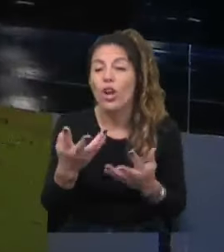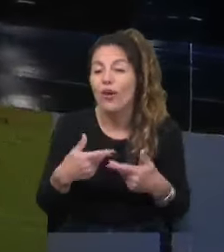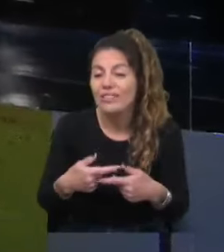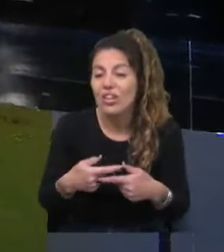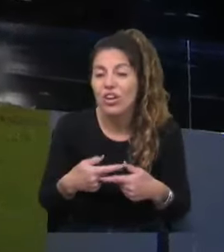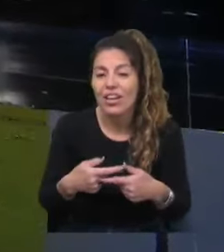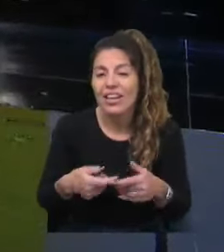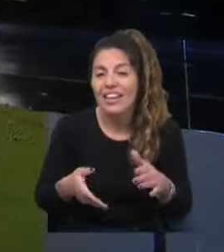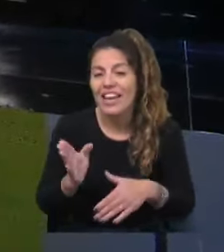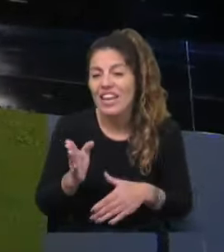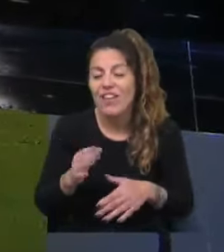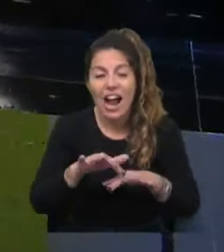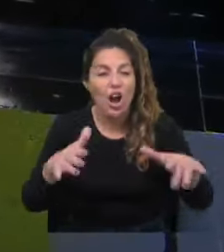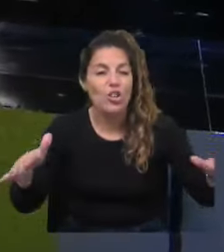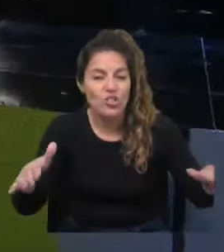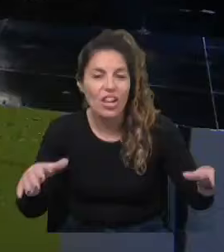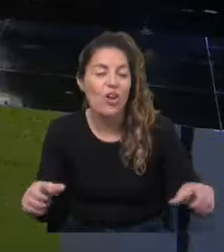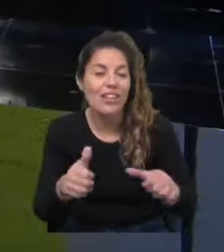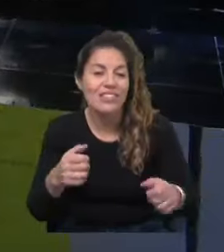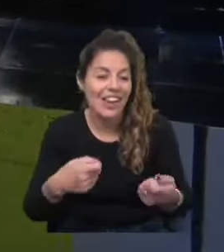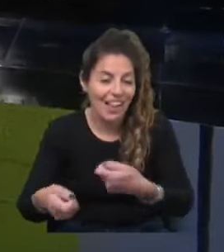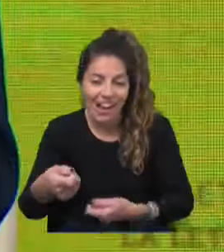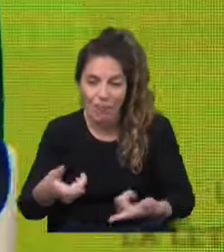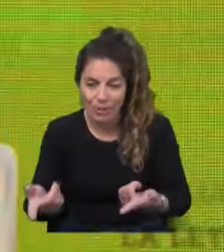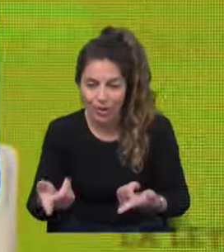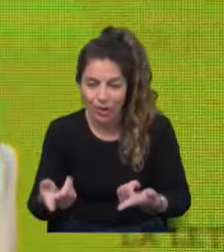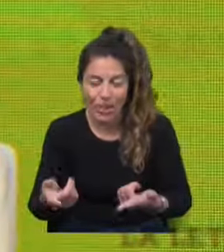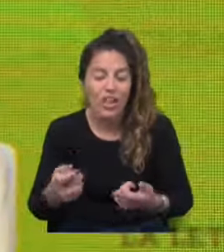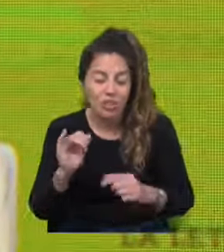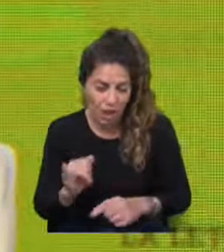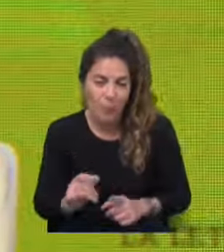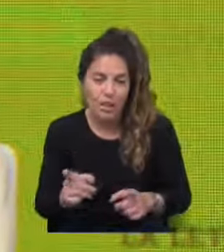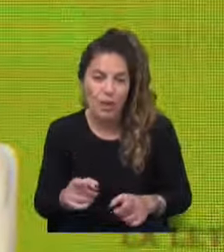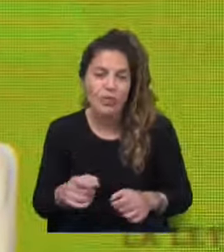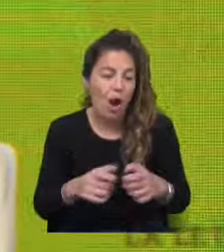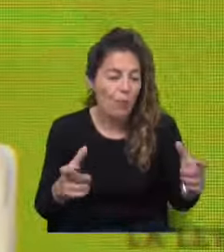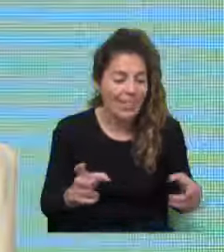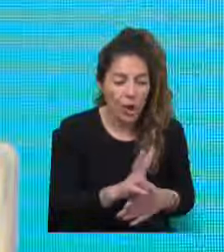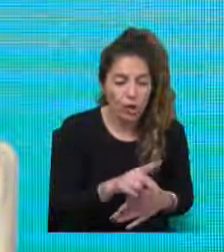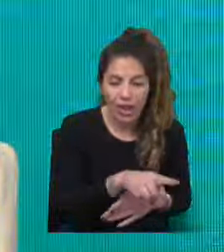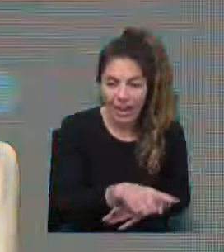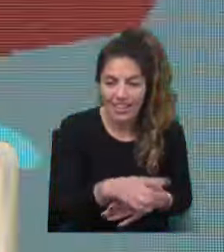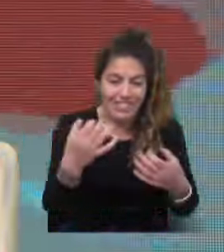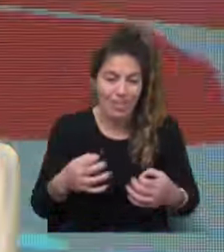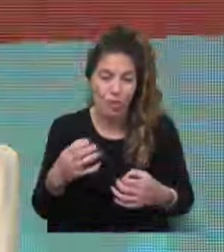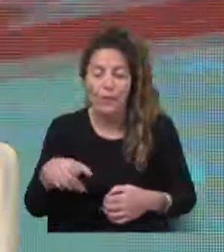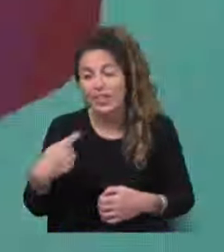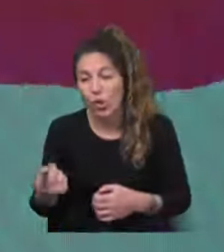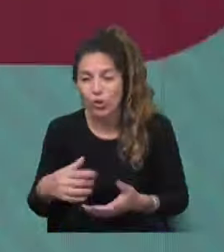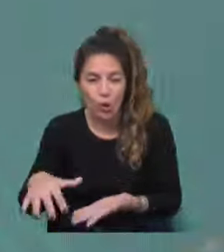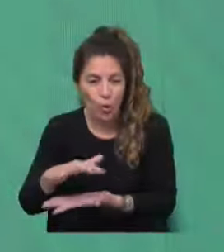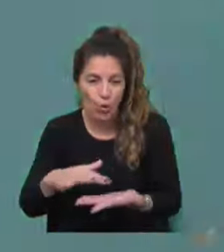que iba a ir al medio del océano a meterse arriba. Claro. Entonces, como que eso sucede también. Vos decís, aumentás acá, pero seguramente va a haber otros